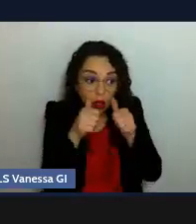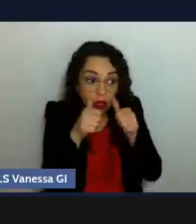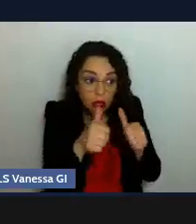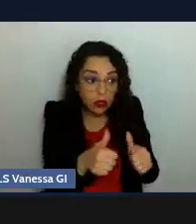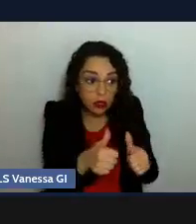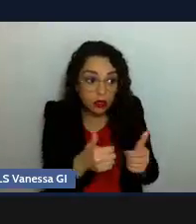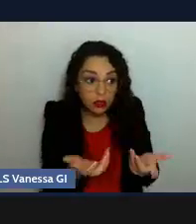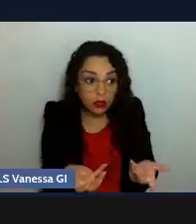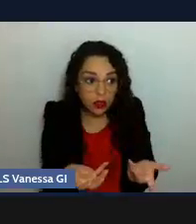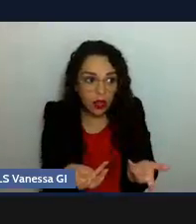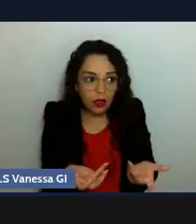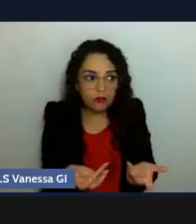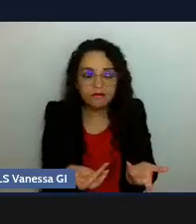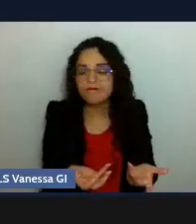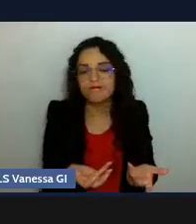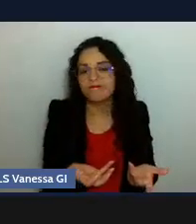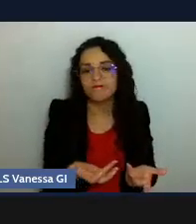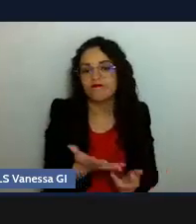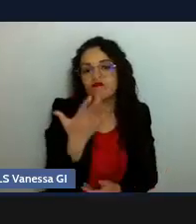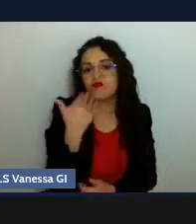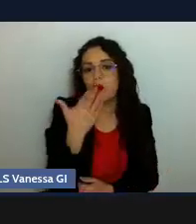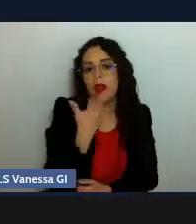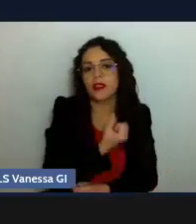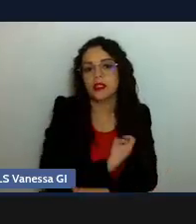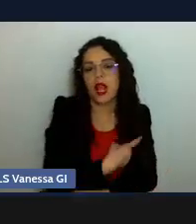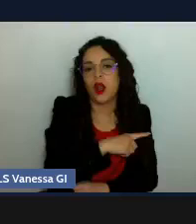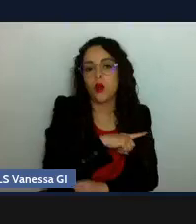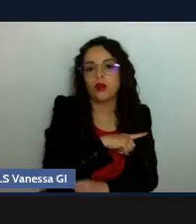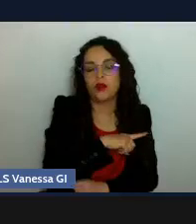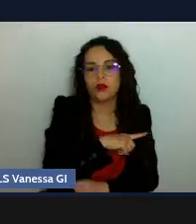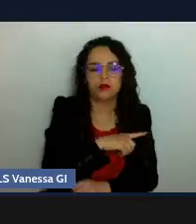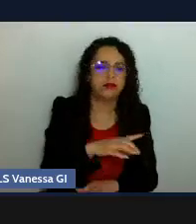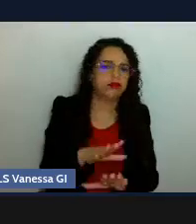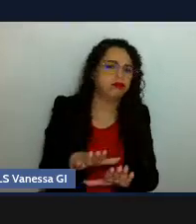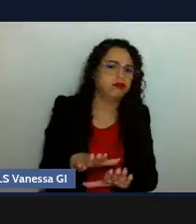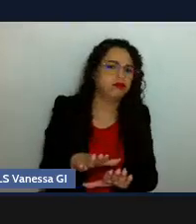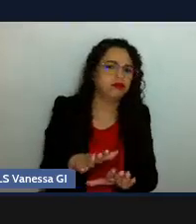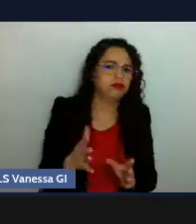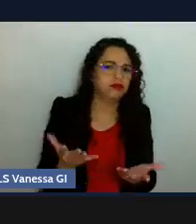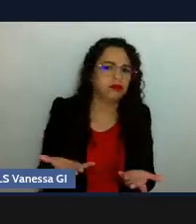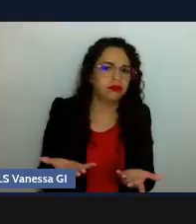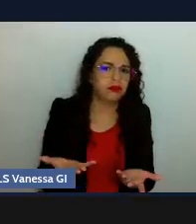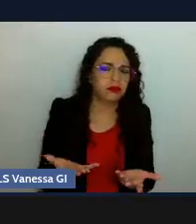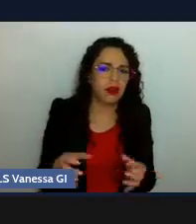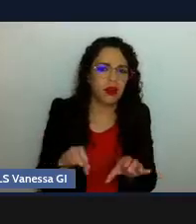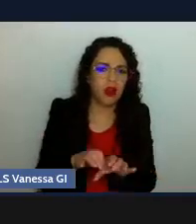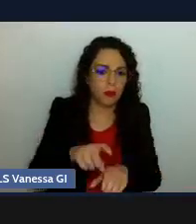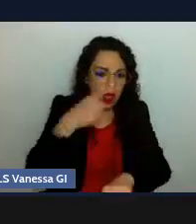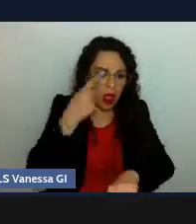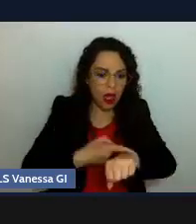no se entiende la salud, ¿no? O sea, si sigue viéndose de pronto como la ausencia de la enfermedad,